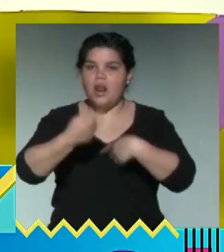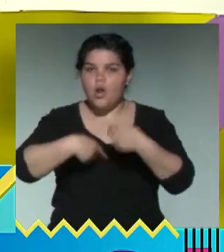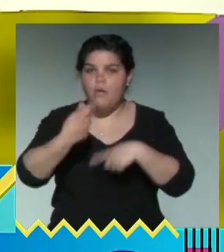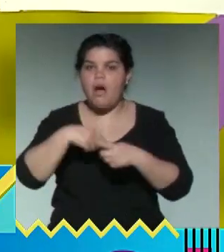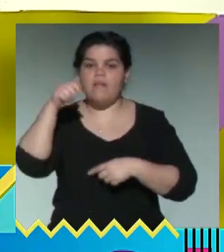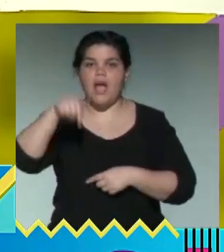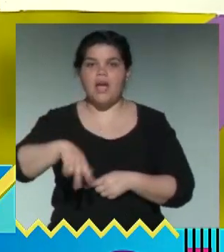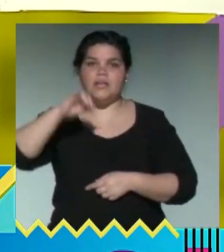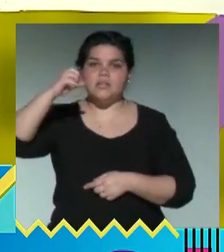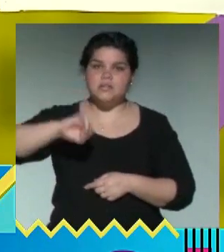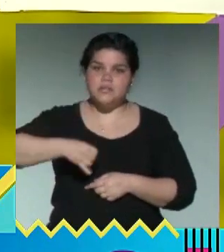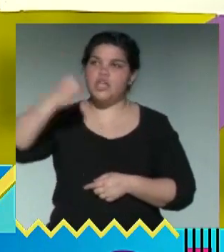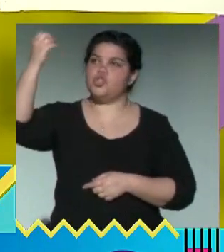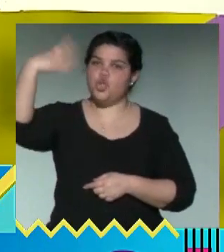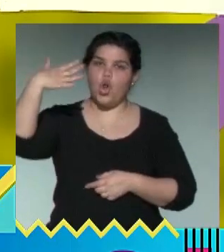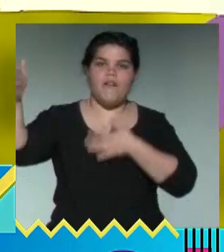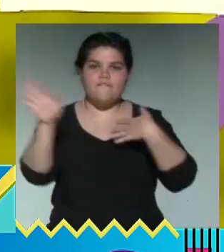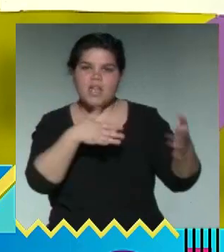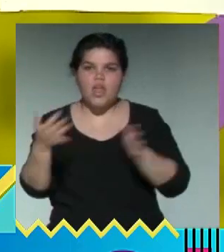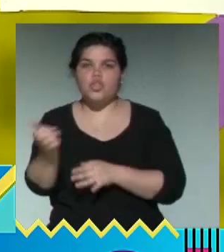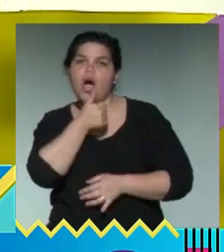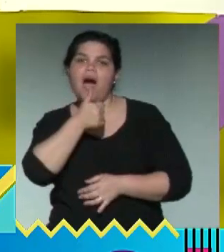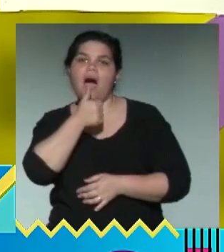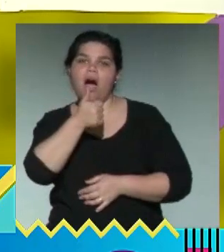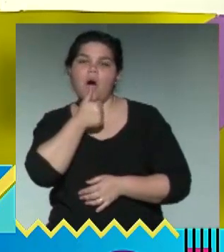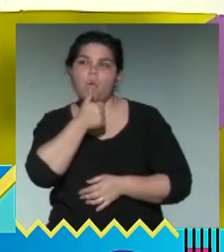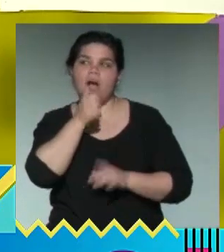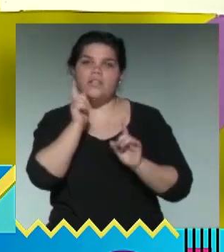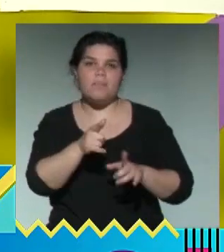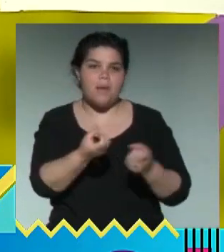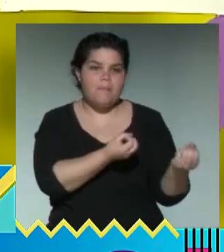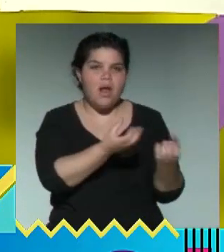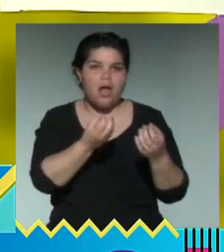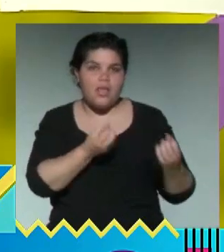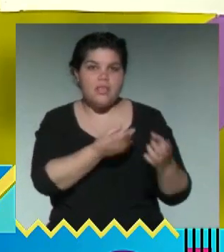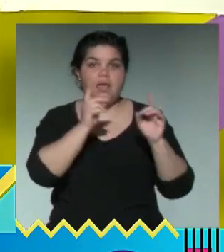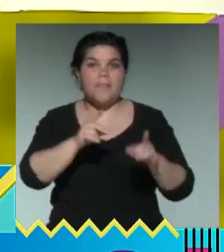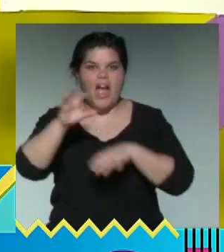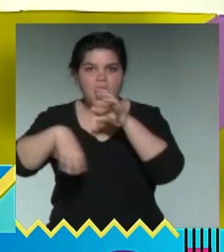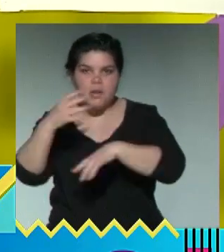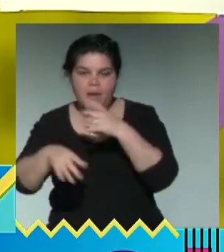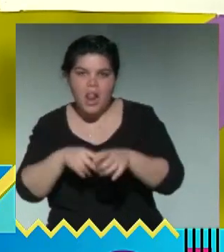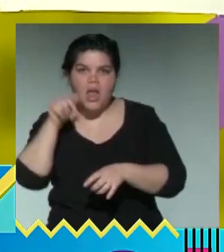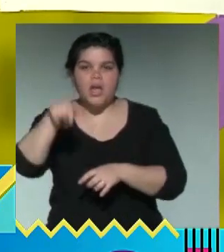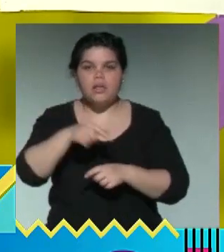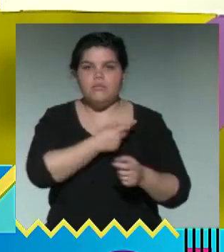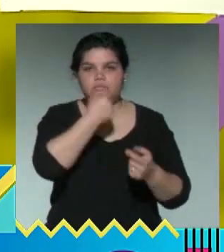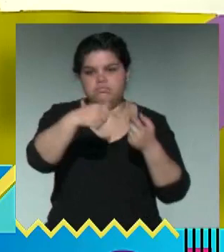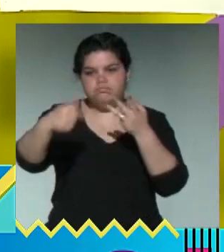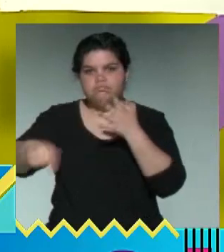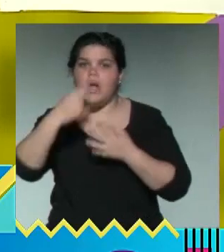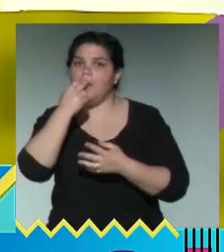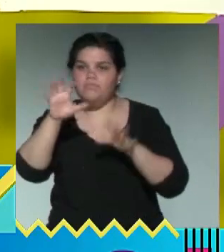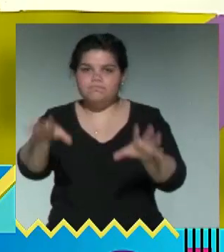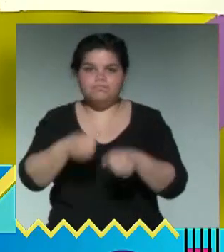en la utilización del sol, del viento, del agua, de la biomasa vegetal o animal. Nos vamos a preguntar por eso, ¿qué se está haciendo en la provincia de